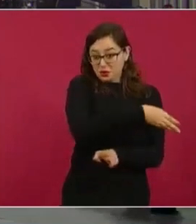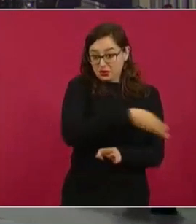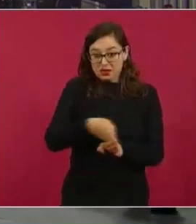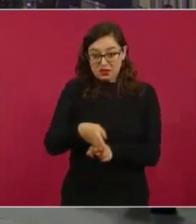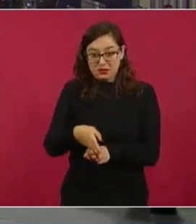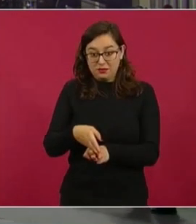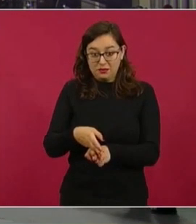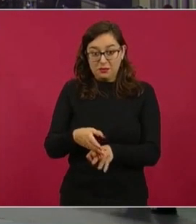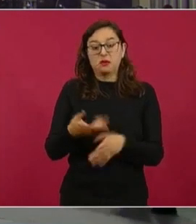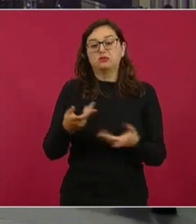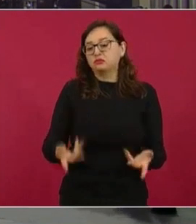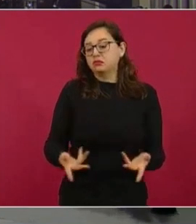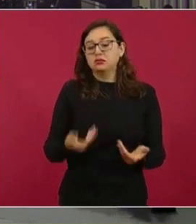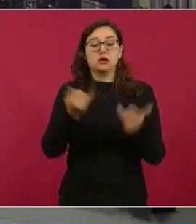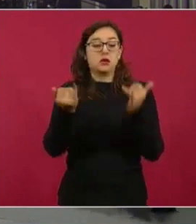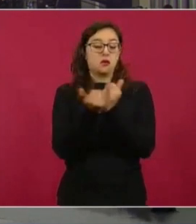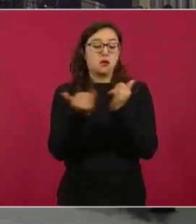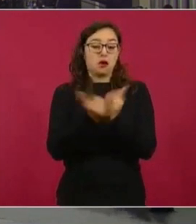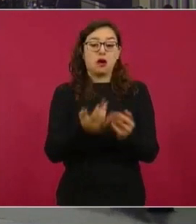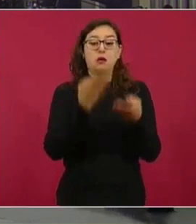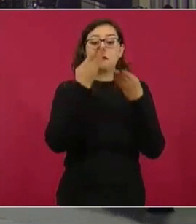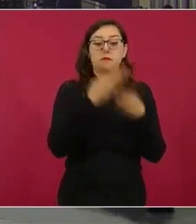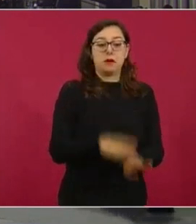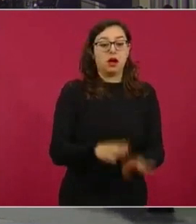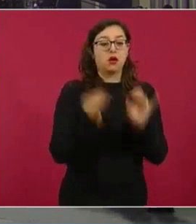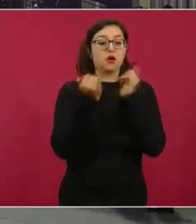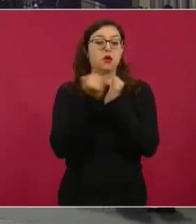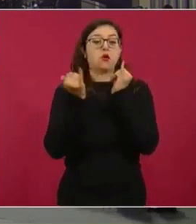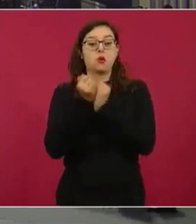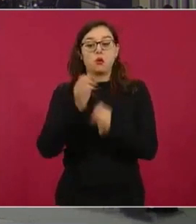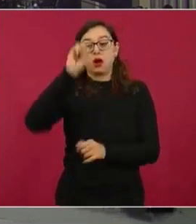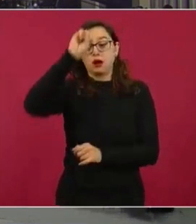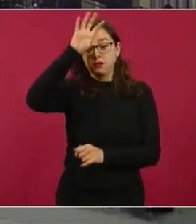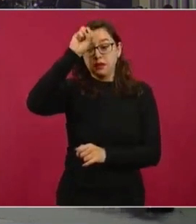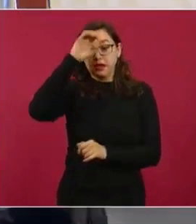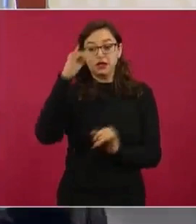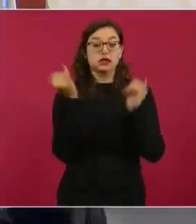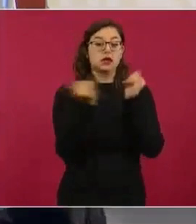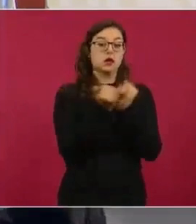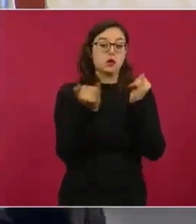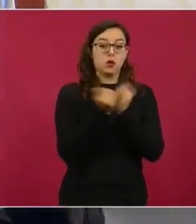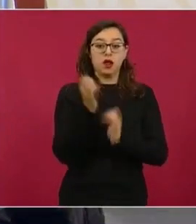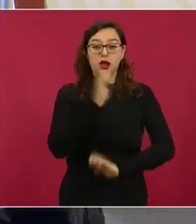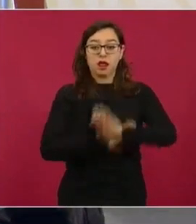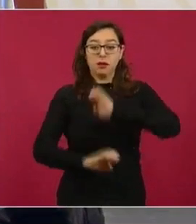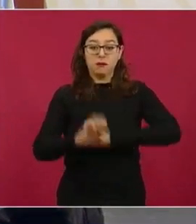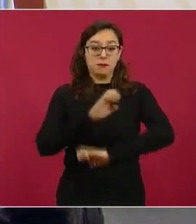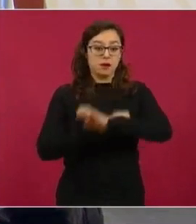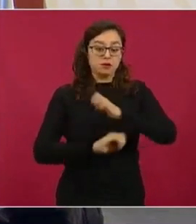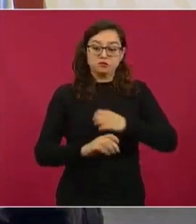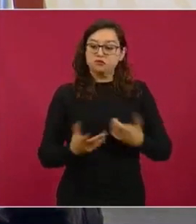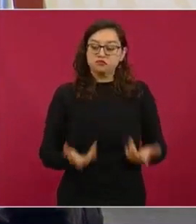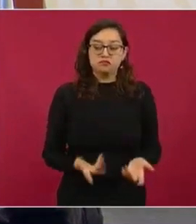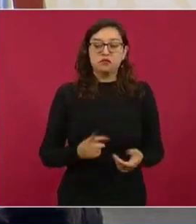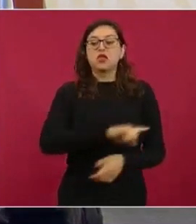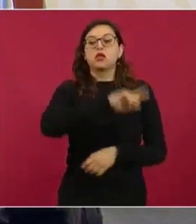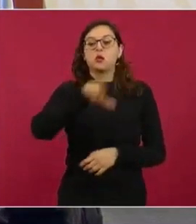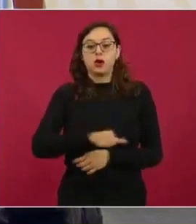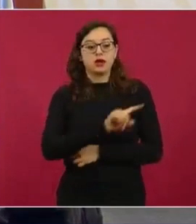para bancos, minas, empresas, y esa política la siguió